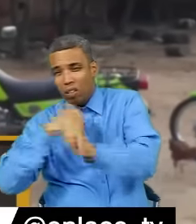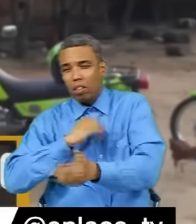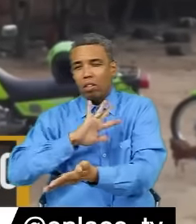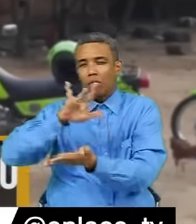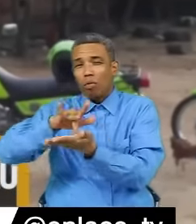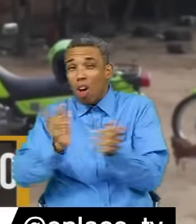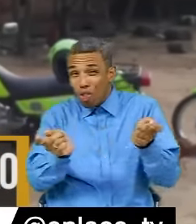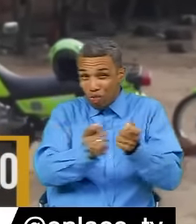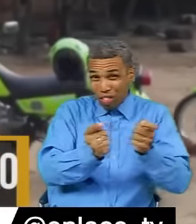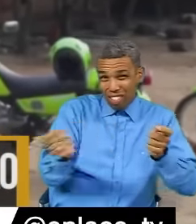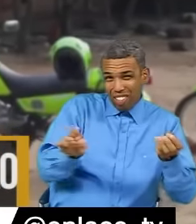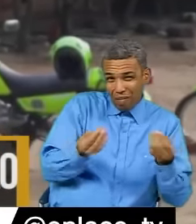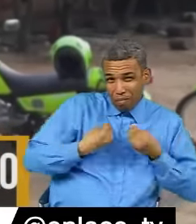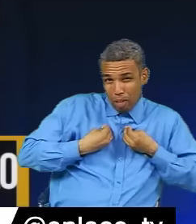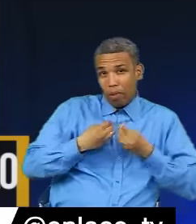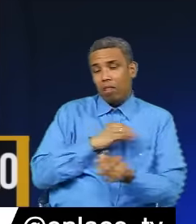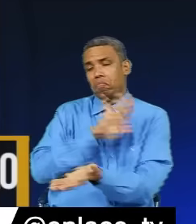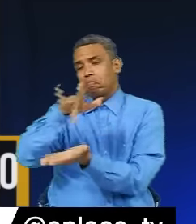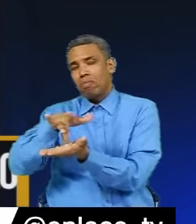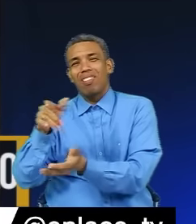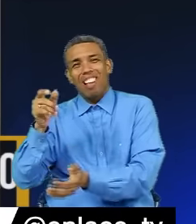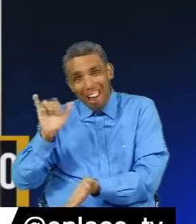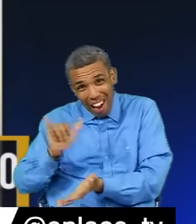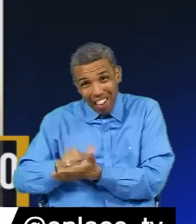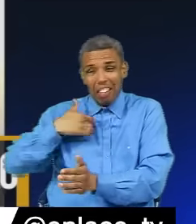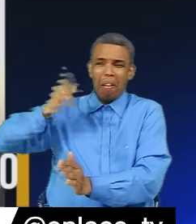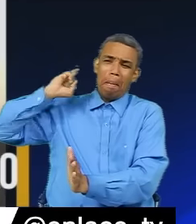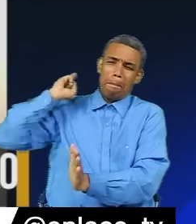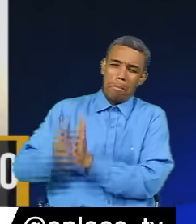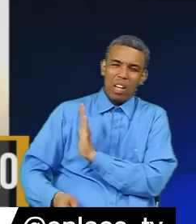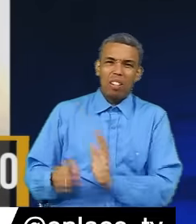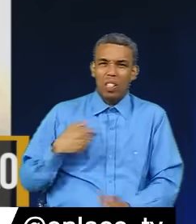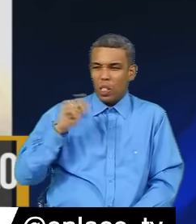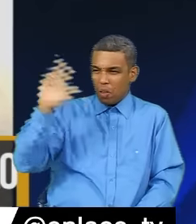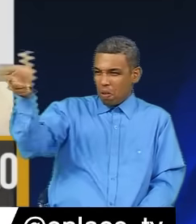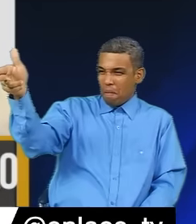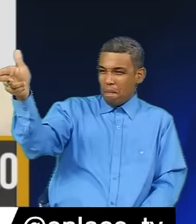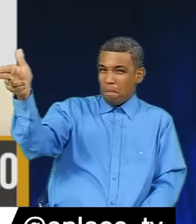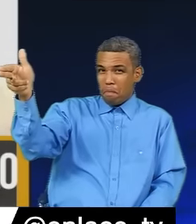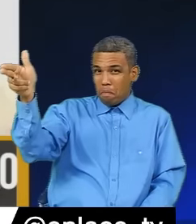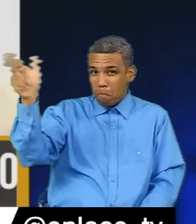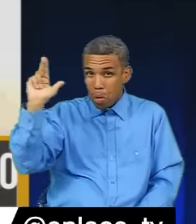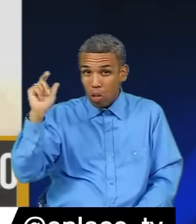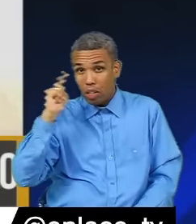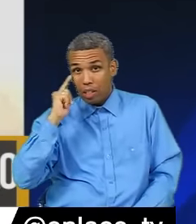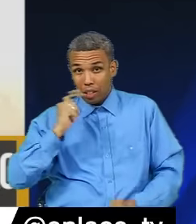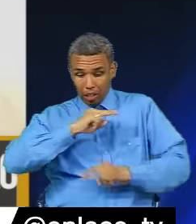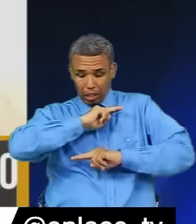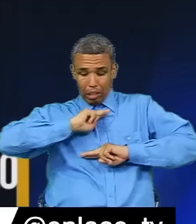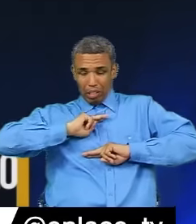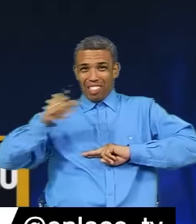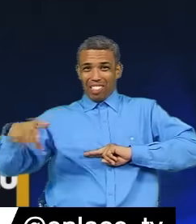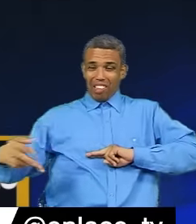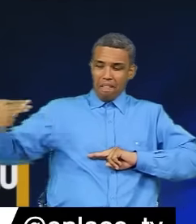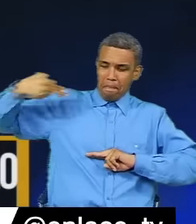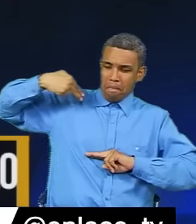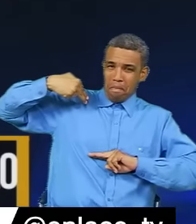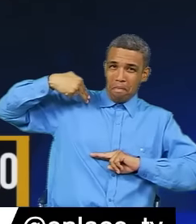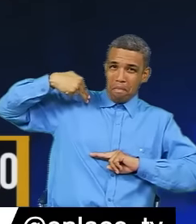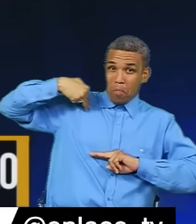El Bosque del municipio de San Pablo. Luego de recibir un impacto con arma de fuego en la parte izquierda de su tórax, la víctima fue trasladada a un